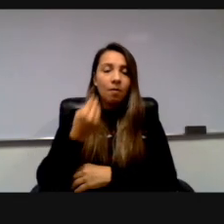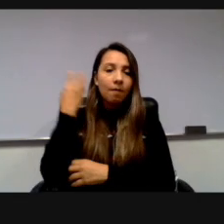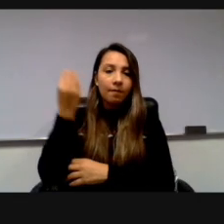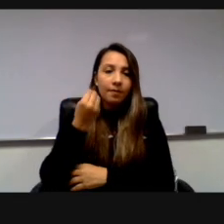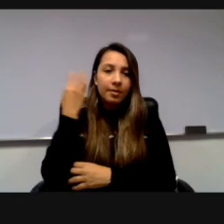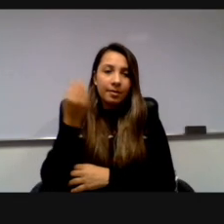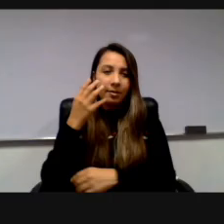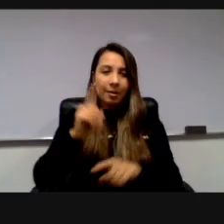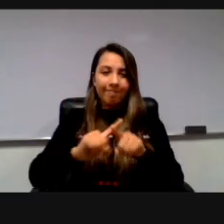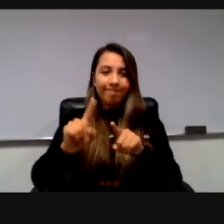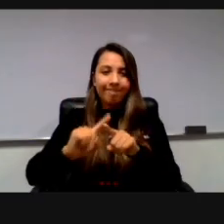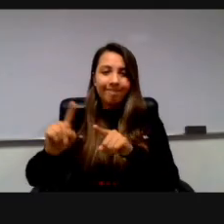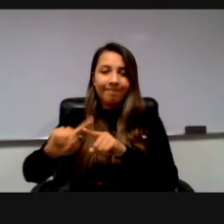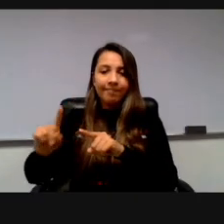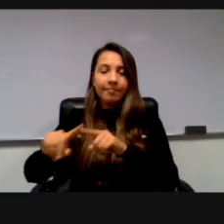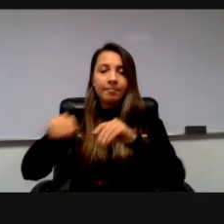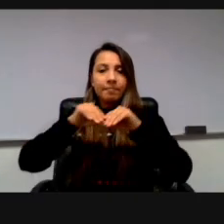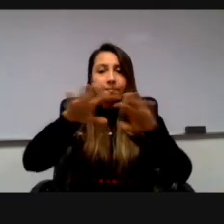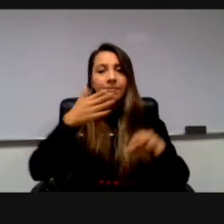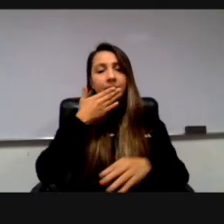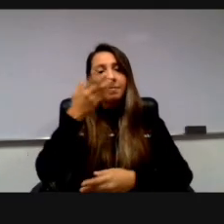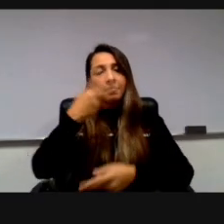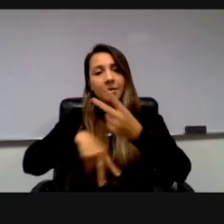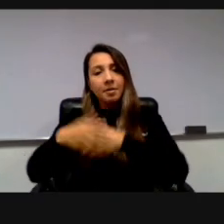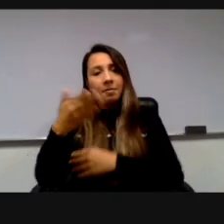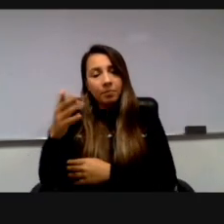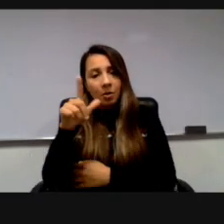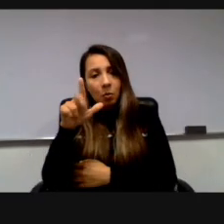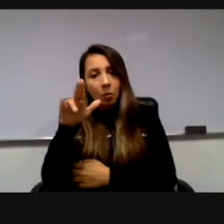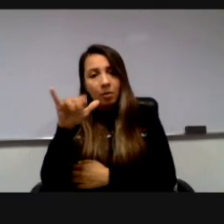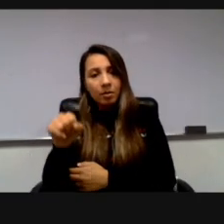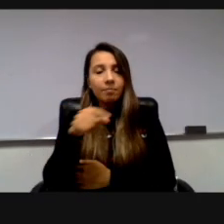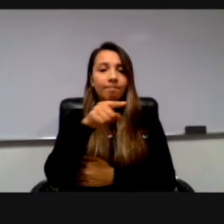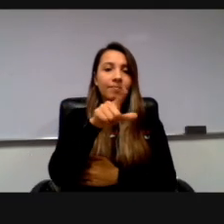parte de esta serie de conferencias. Bienvenidos, Luis, bienvenido, Lorenzo.